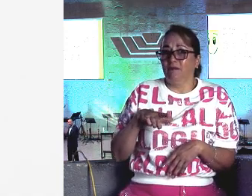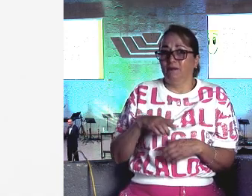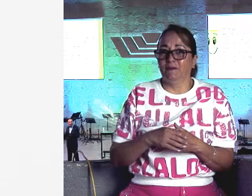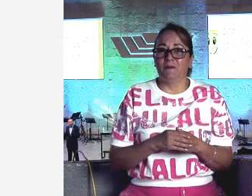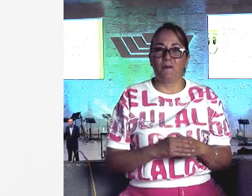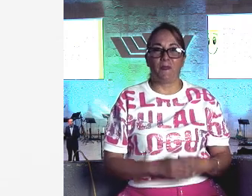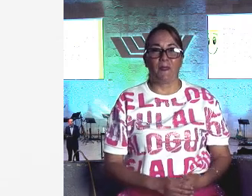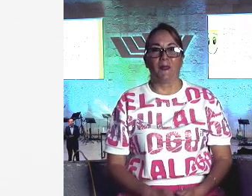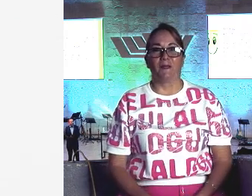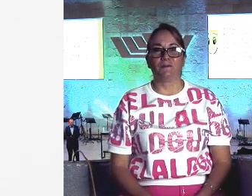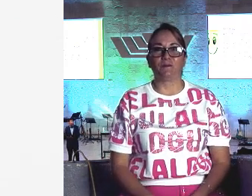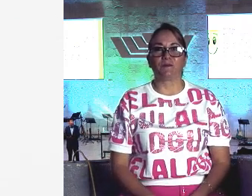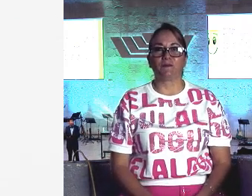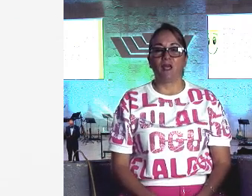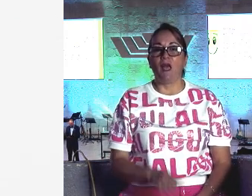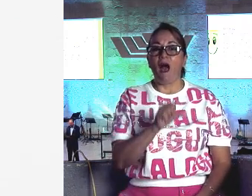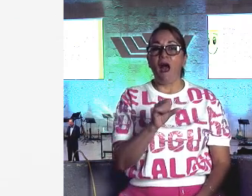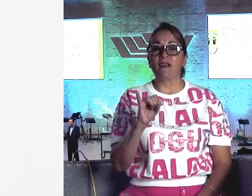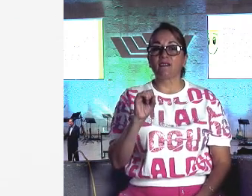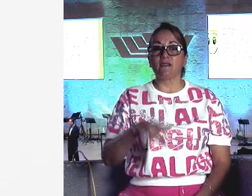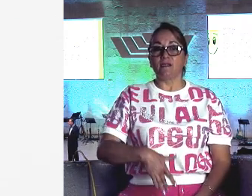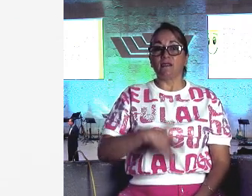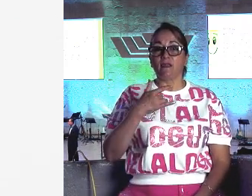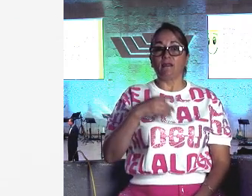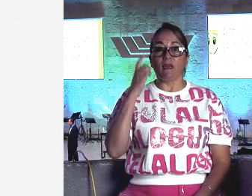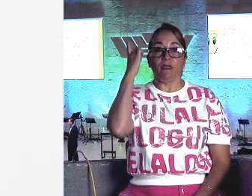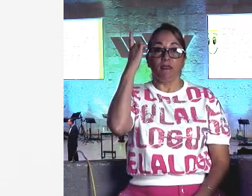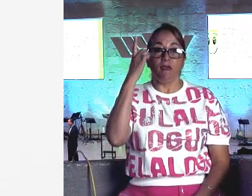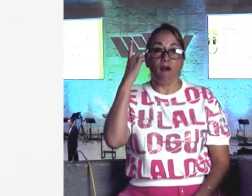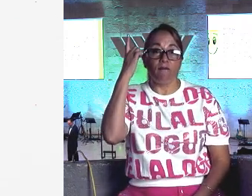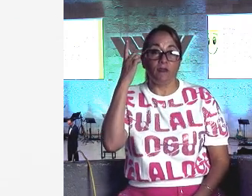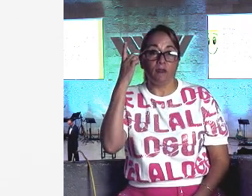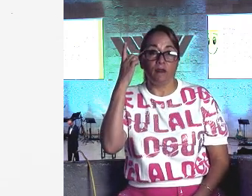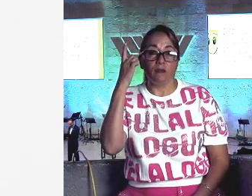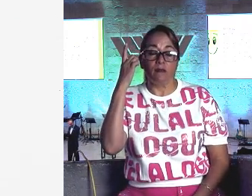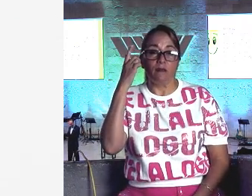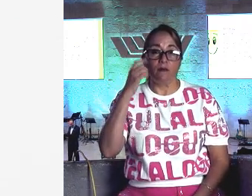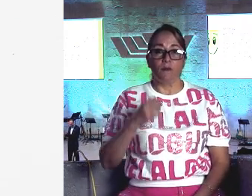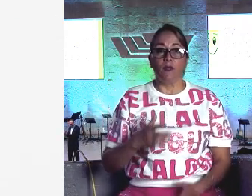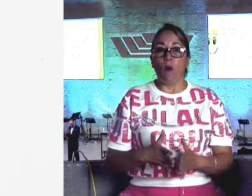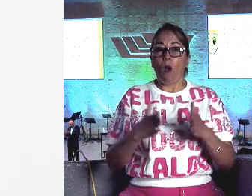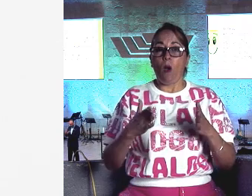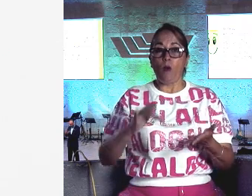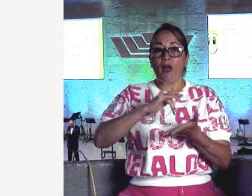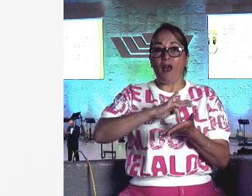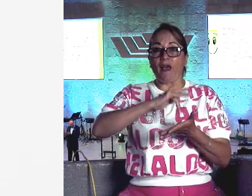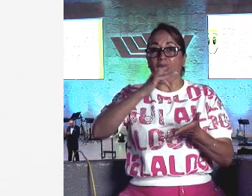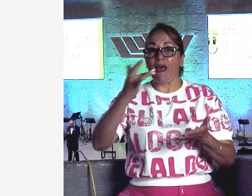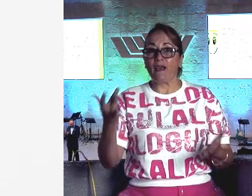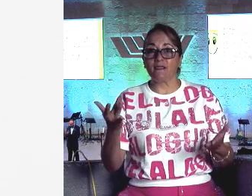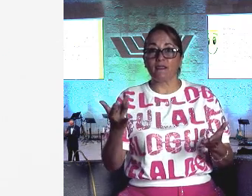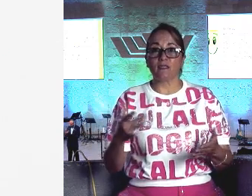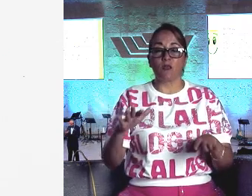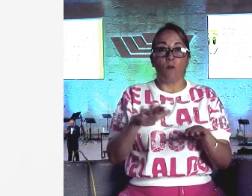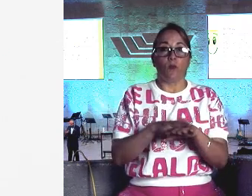por la oración que hicieron ahorita por Clarita y por mí y por nuestra familia. Gracias, gracias Carly, gracias a todos